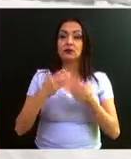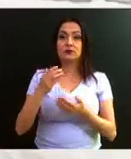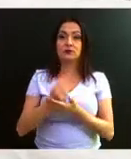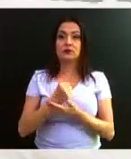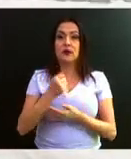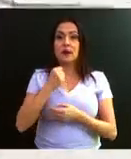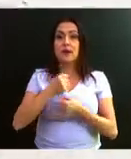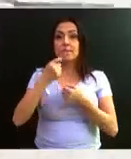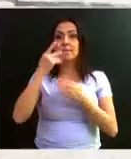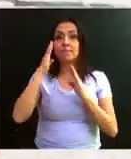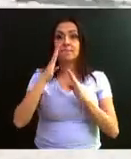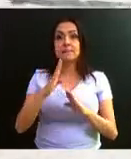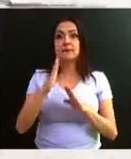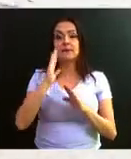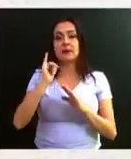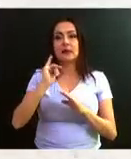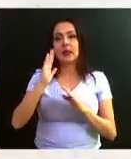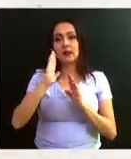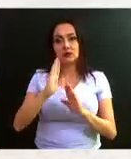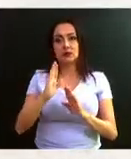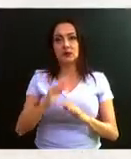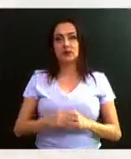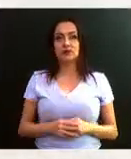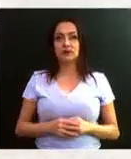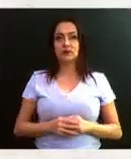y mesas de atención.